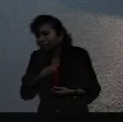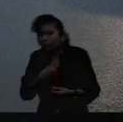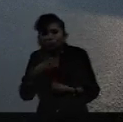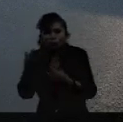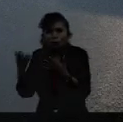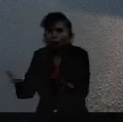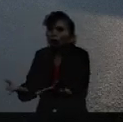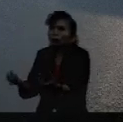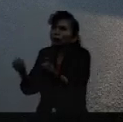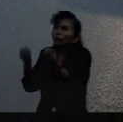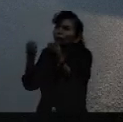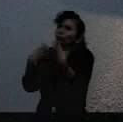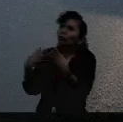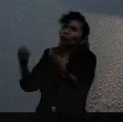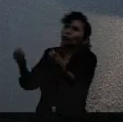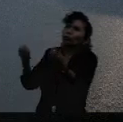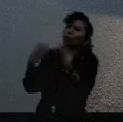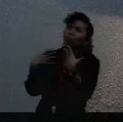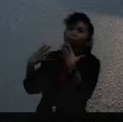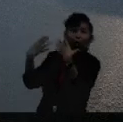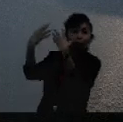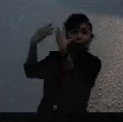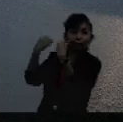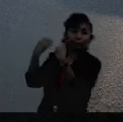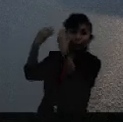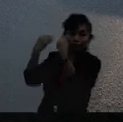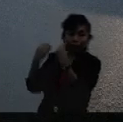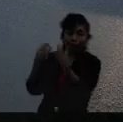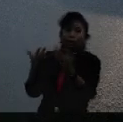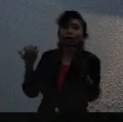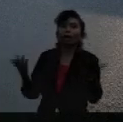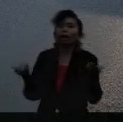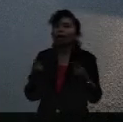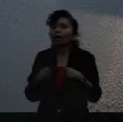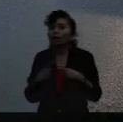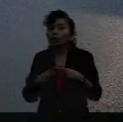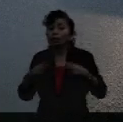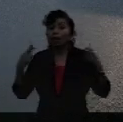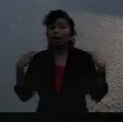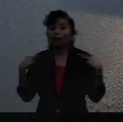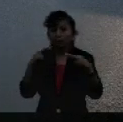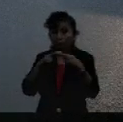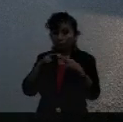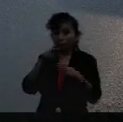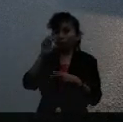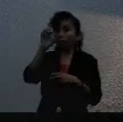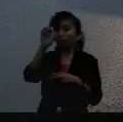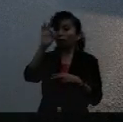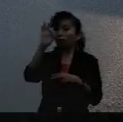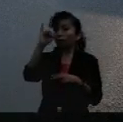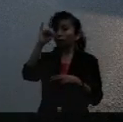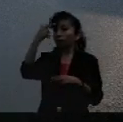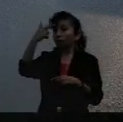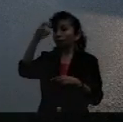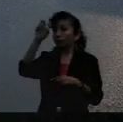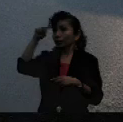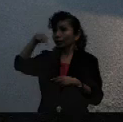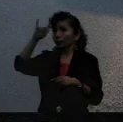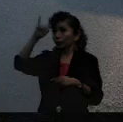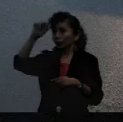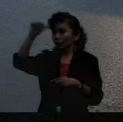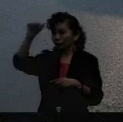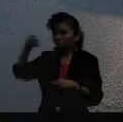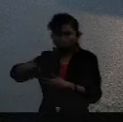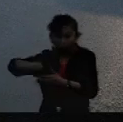llenas de inspiración de enseñanzas me refiero a la maestra ifigenia Martínez una incansable